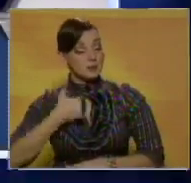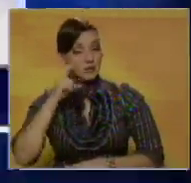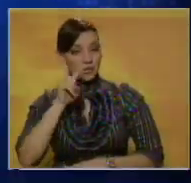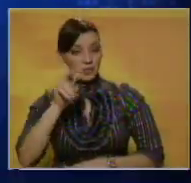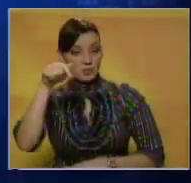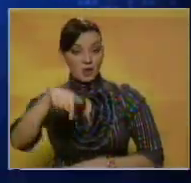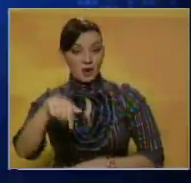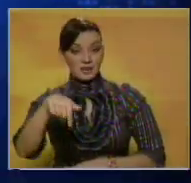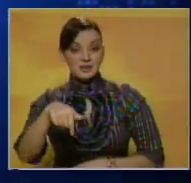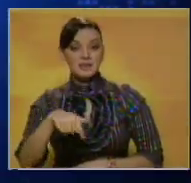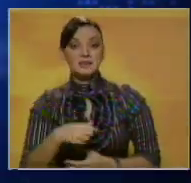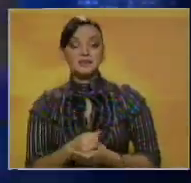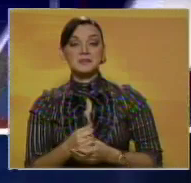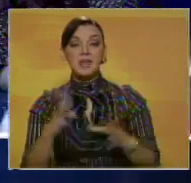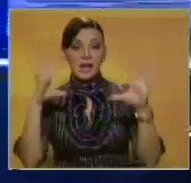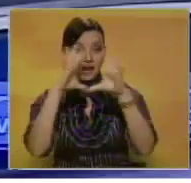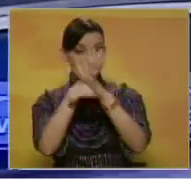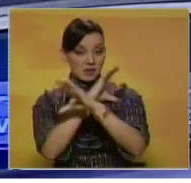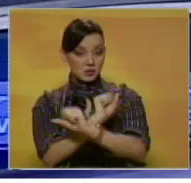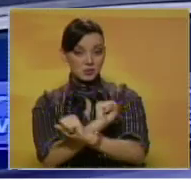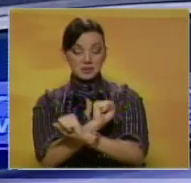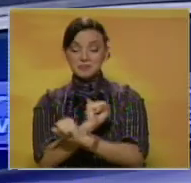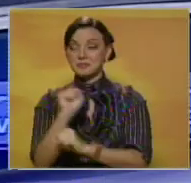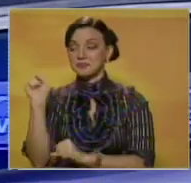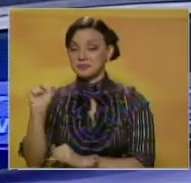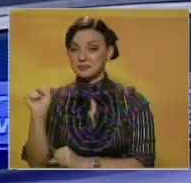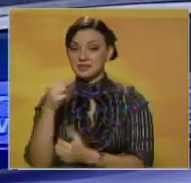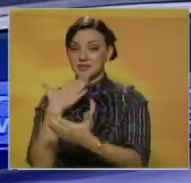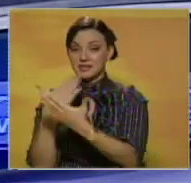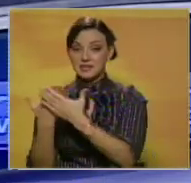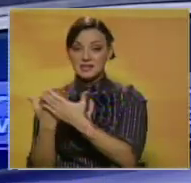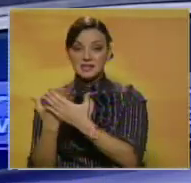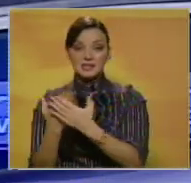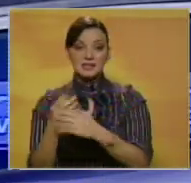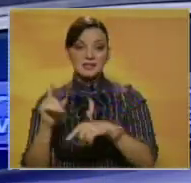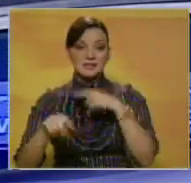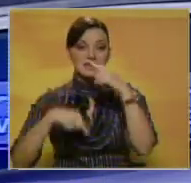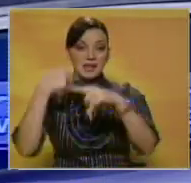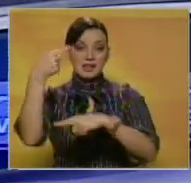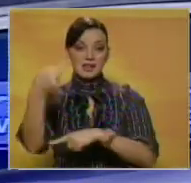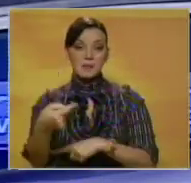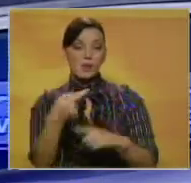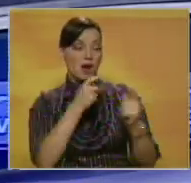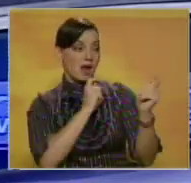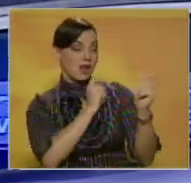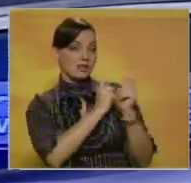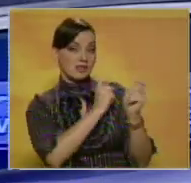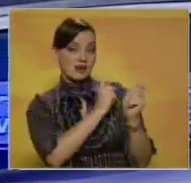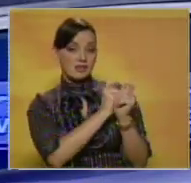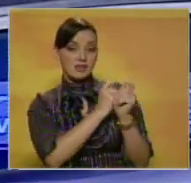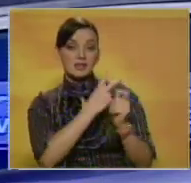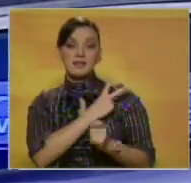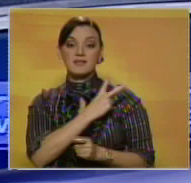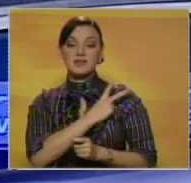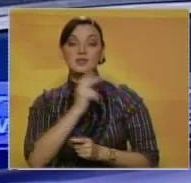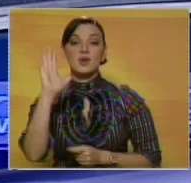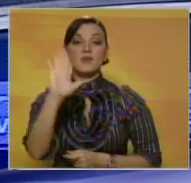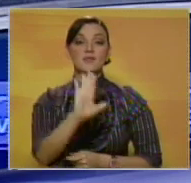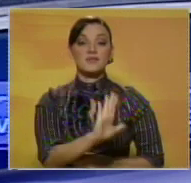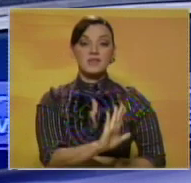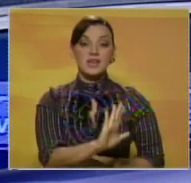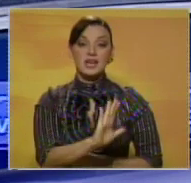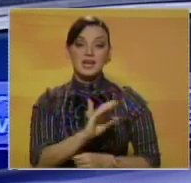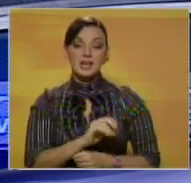aquí en nuestra emisión estelar. Claro que sí, muchísimas gracias. Y al regreso, en Entrevista a Venevisión, nos acompaña Mariclay